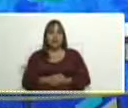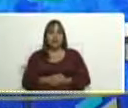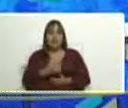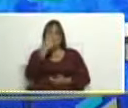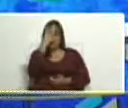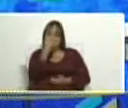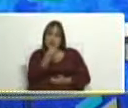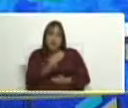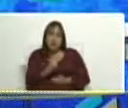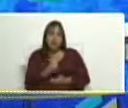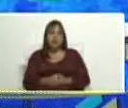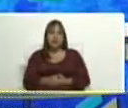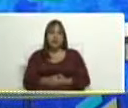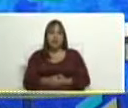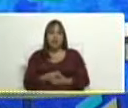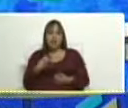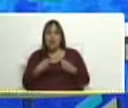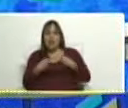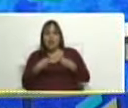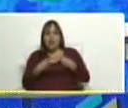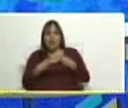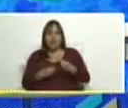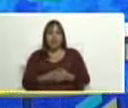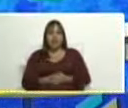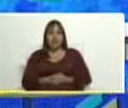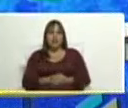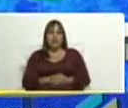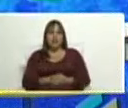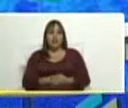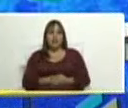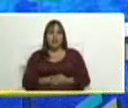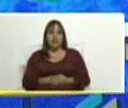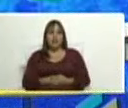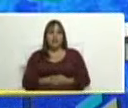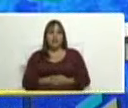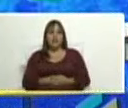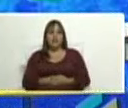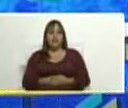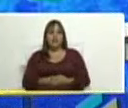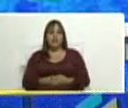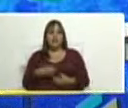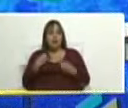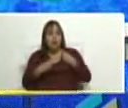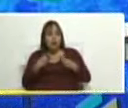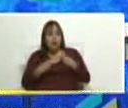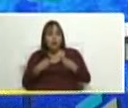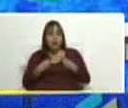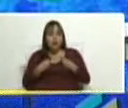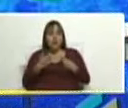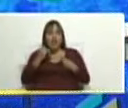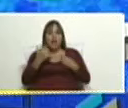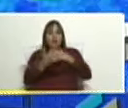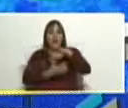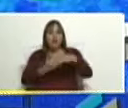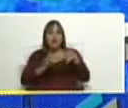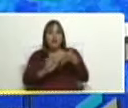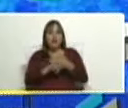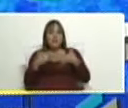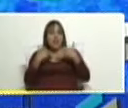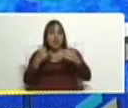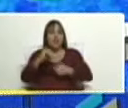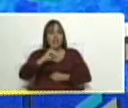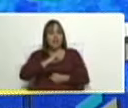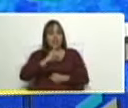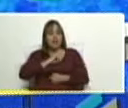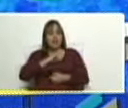depresión, ansiedad, angustia, que afectan la salud individual y afectan la